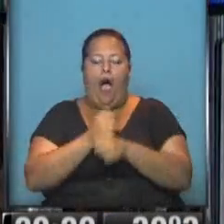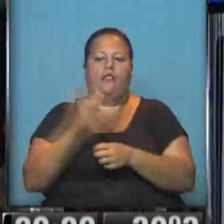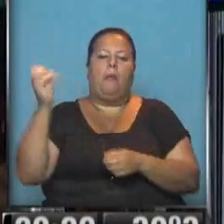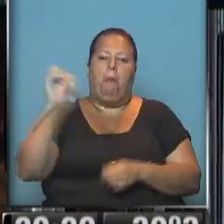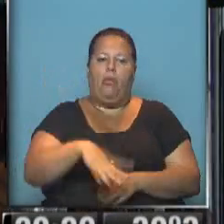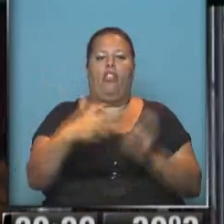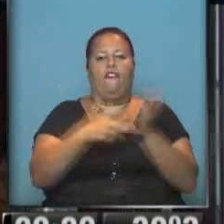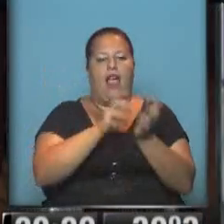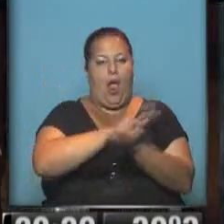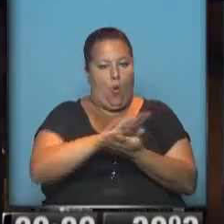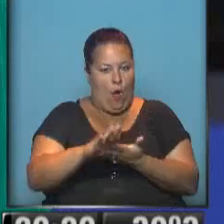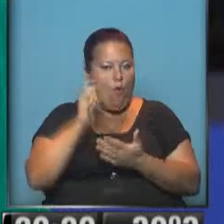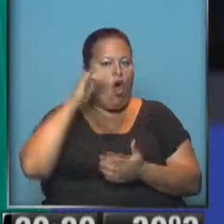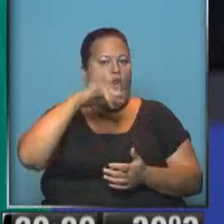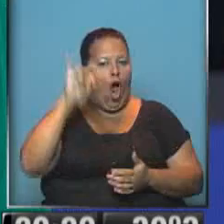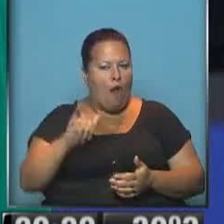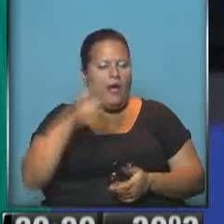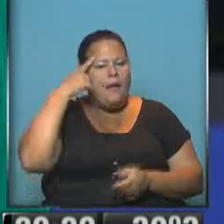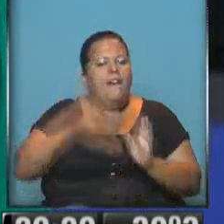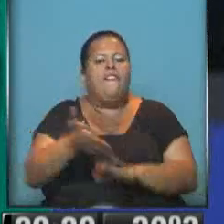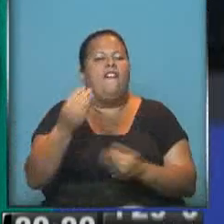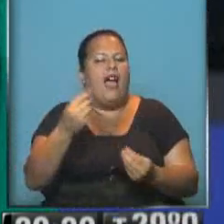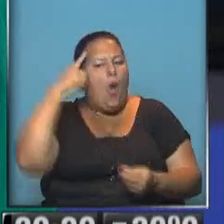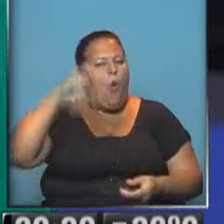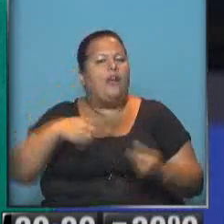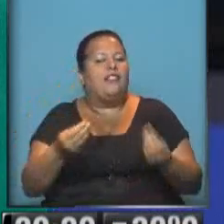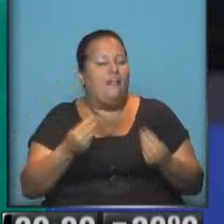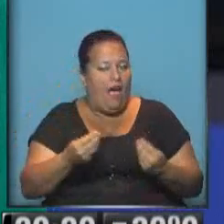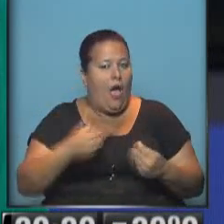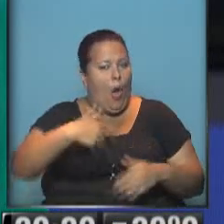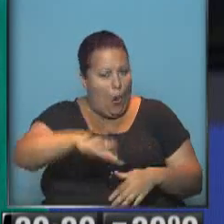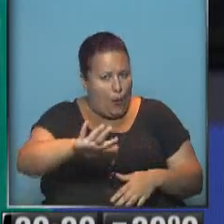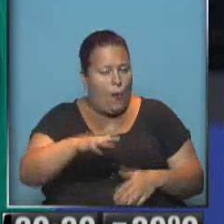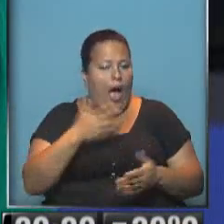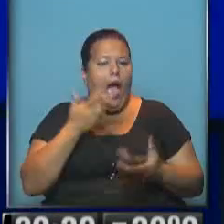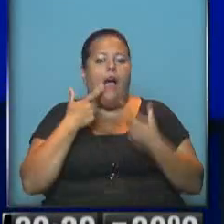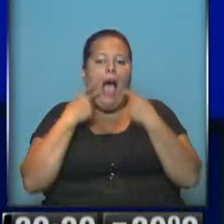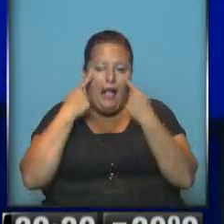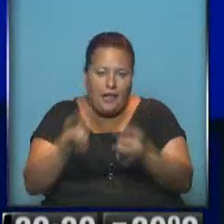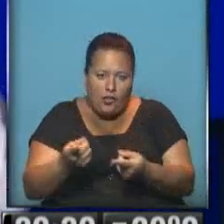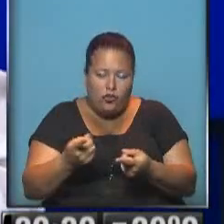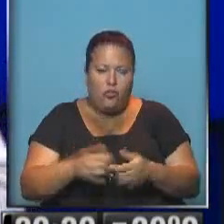fiscal Gómez Barbela. ¿Qué te parece que va a hacer el juez Ercolini? ¿Que va a hacer lugar al pedido?